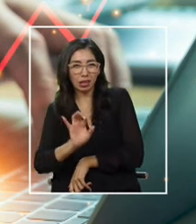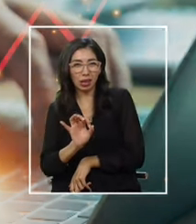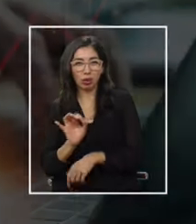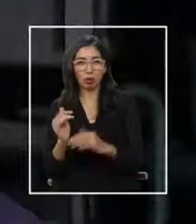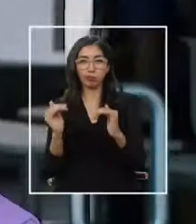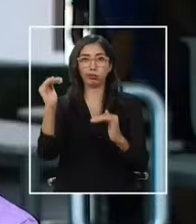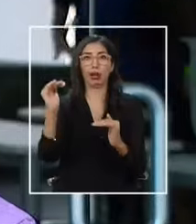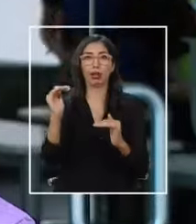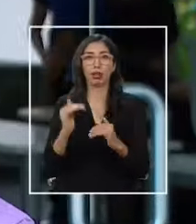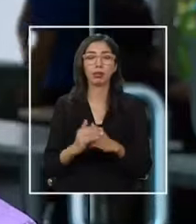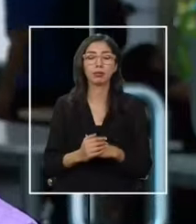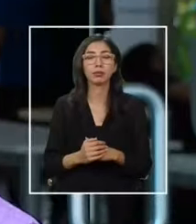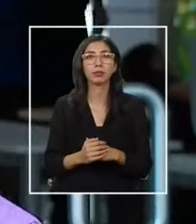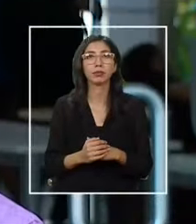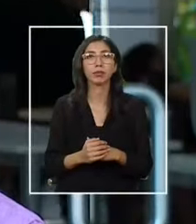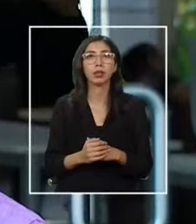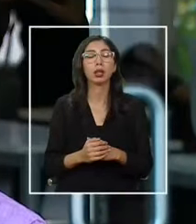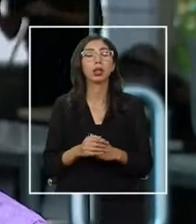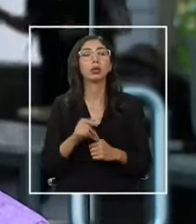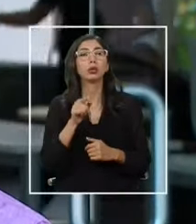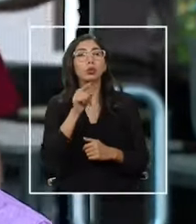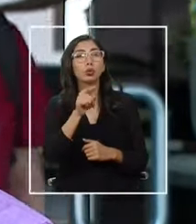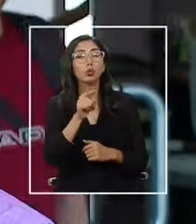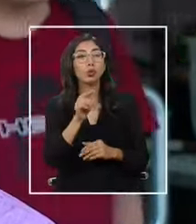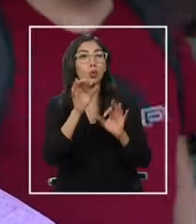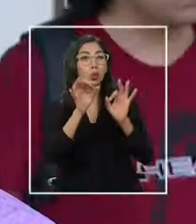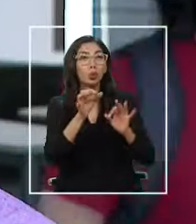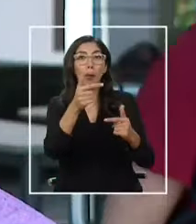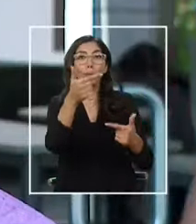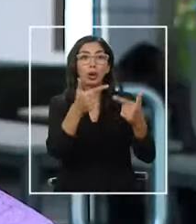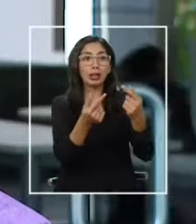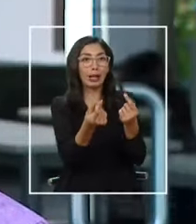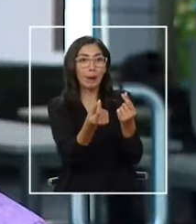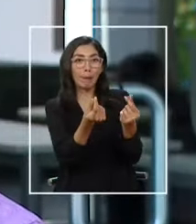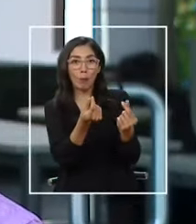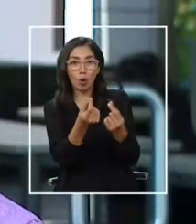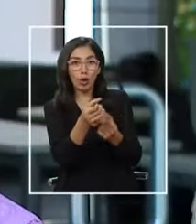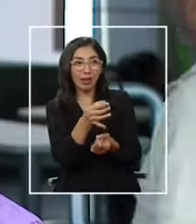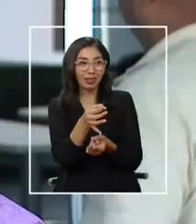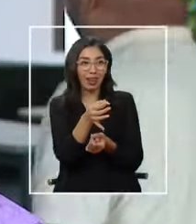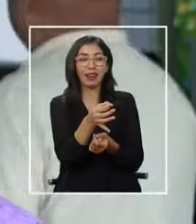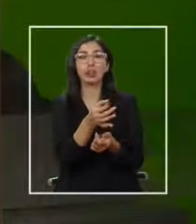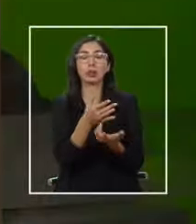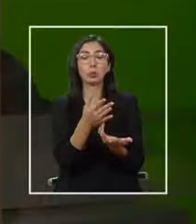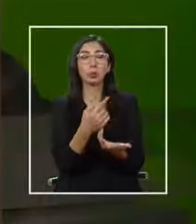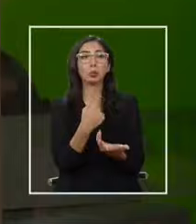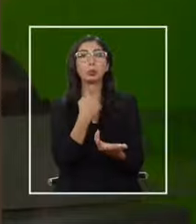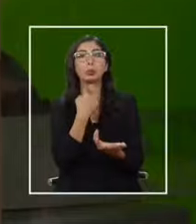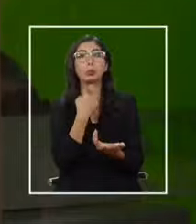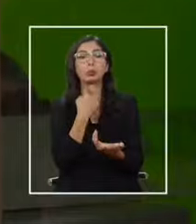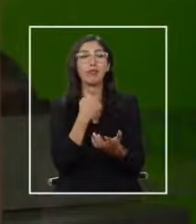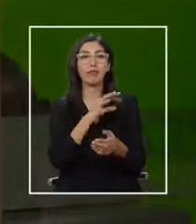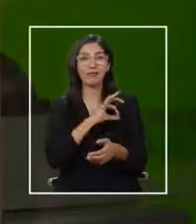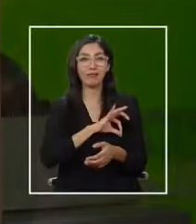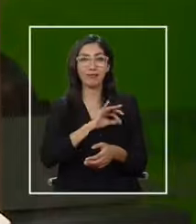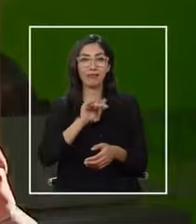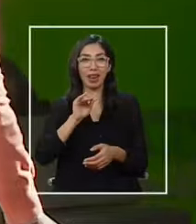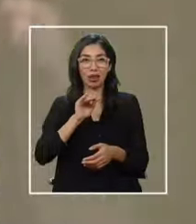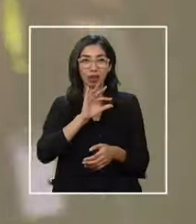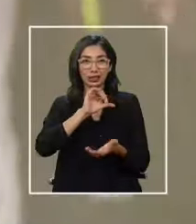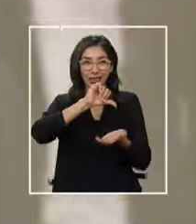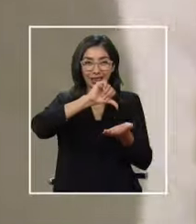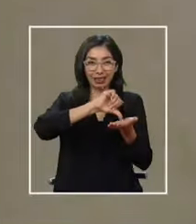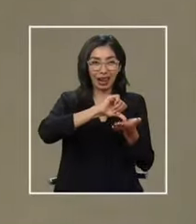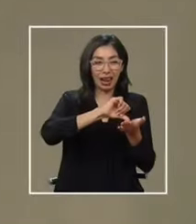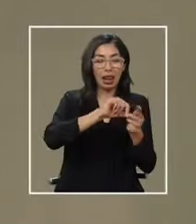promedio. Y cuando tú pasas por periodos de política monetaria tan restrictiva como la que tuvo el Banco Central, entonces resulta que la banca contrae,